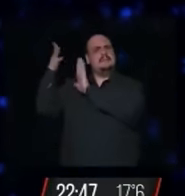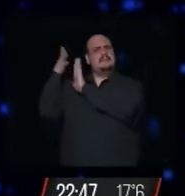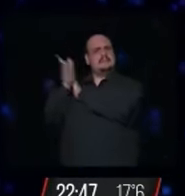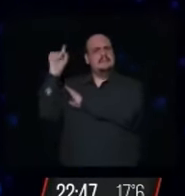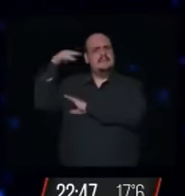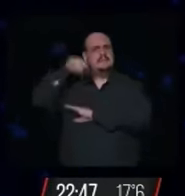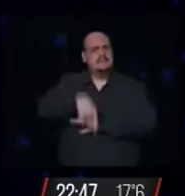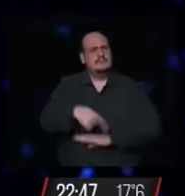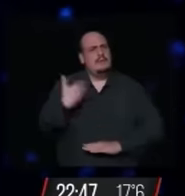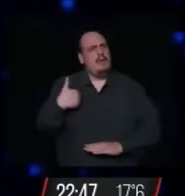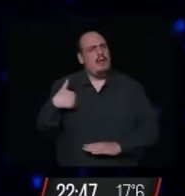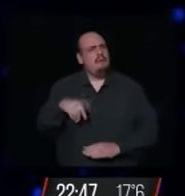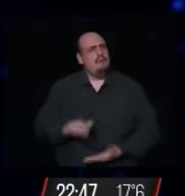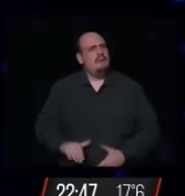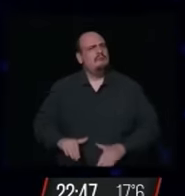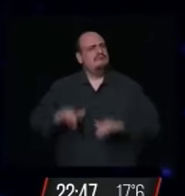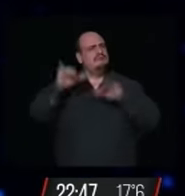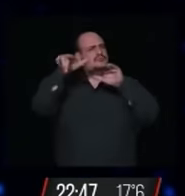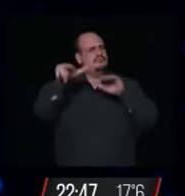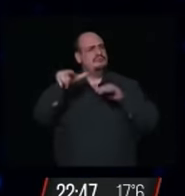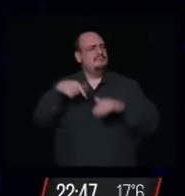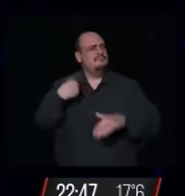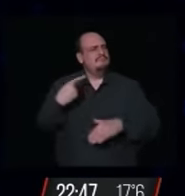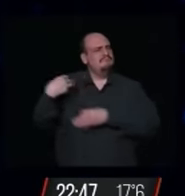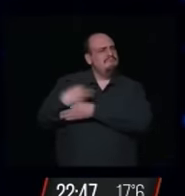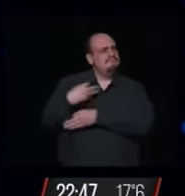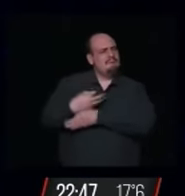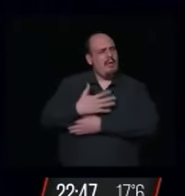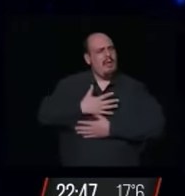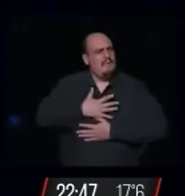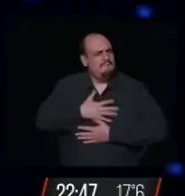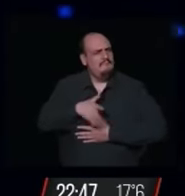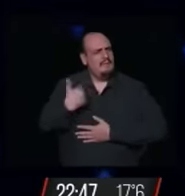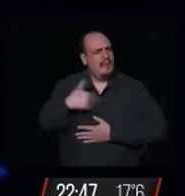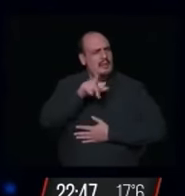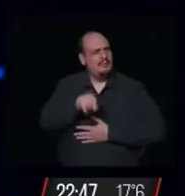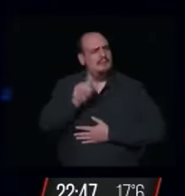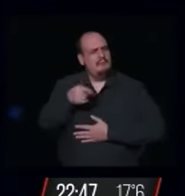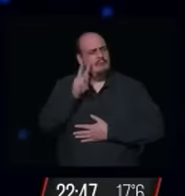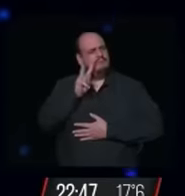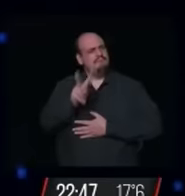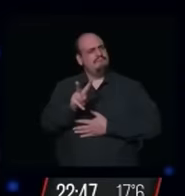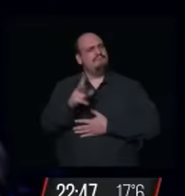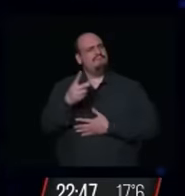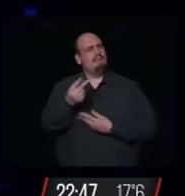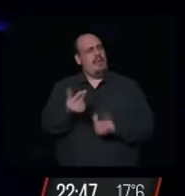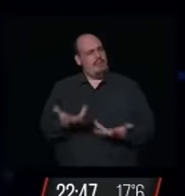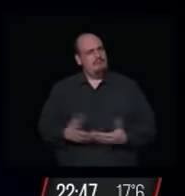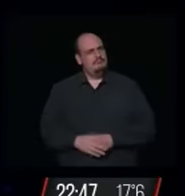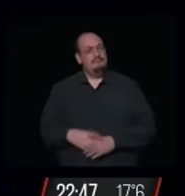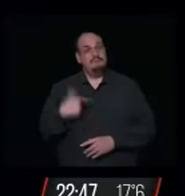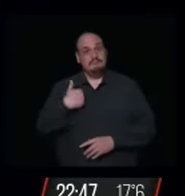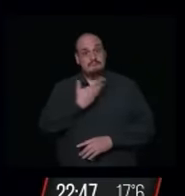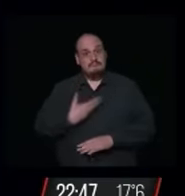todo. Me enseñaron a amarlo. Y sobre todas las cosas, a valorarlo. Quiero ser presidente para